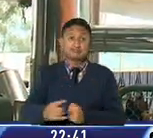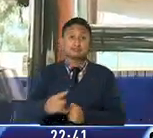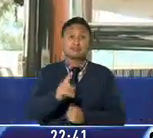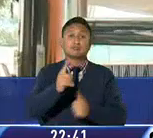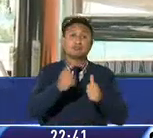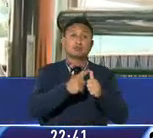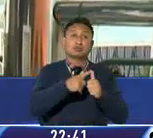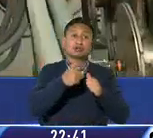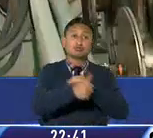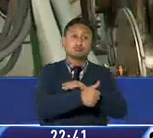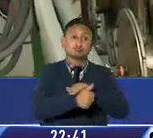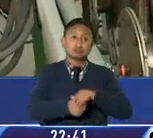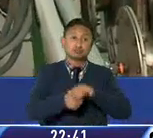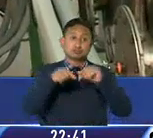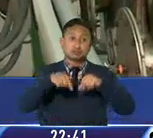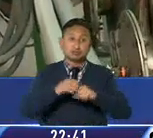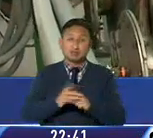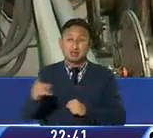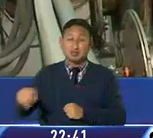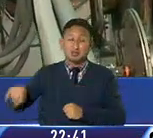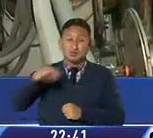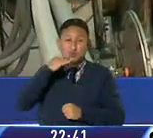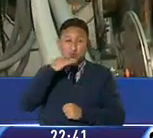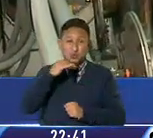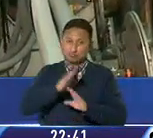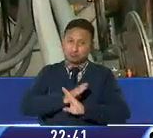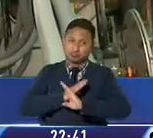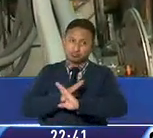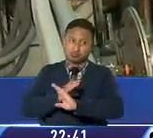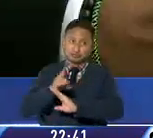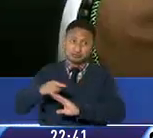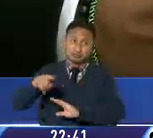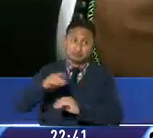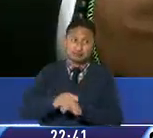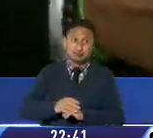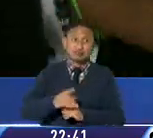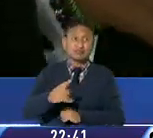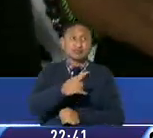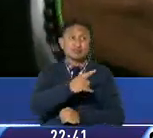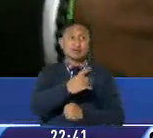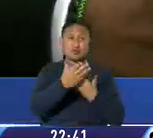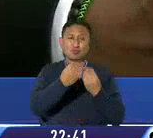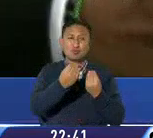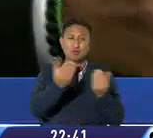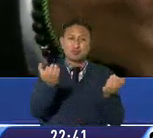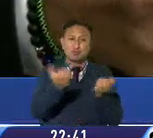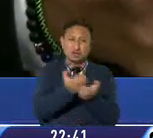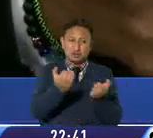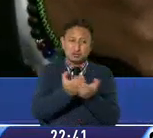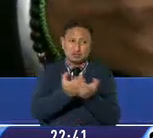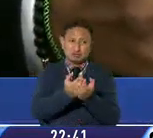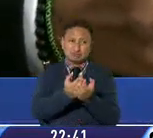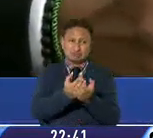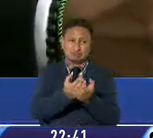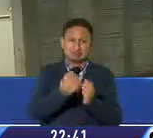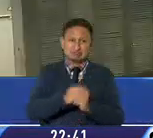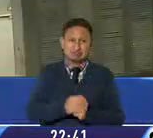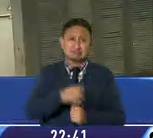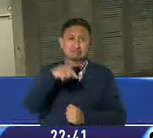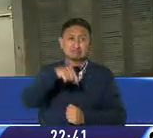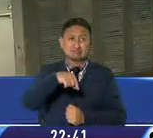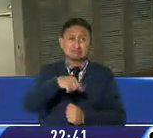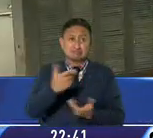mecanismo para combatir la contaminación, ya que hasta sus costas llega gran cantidad de basura del continente, misma que no sirve